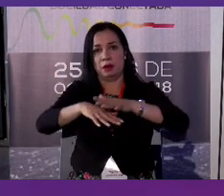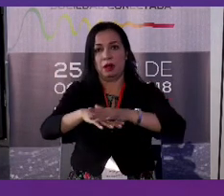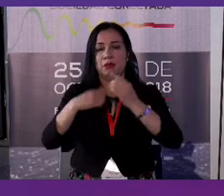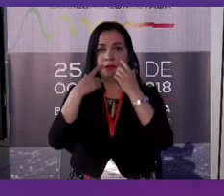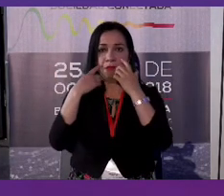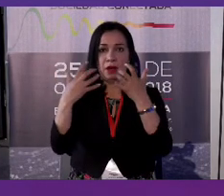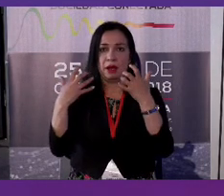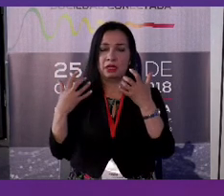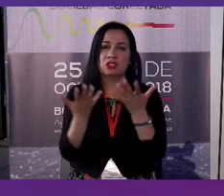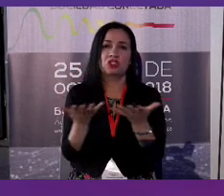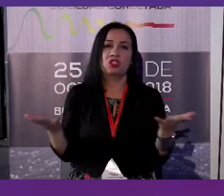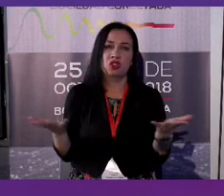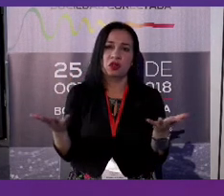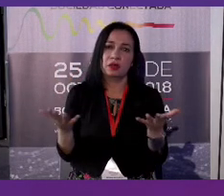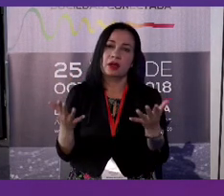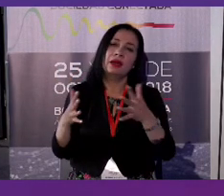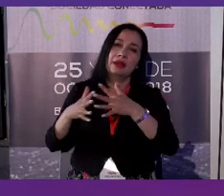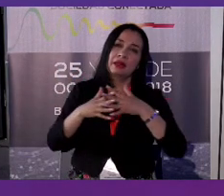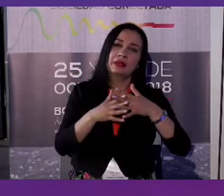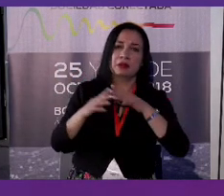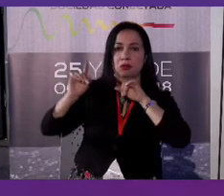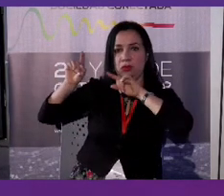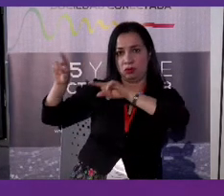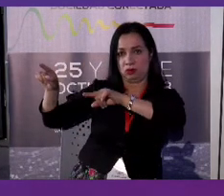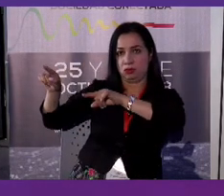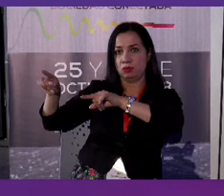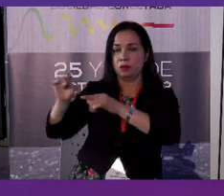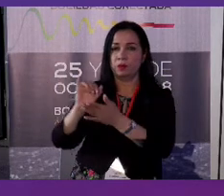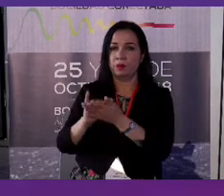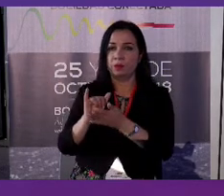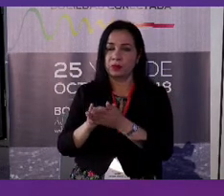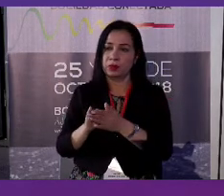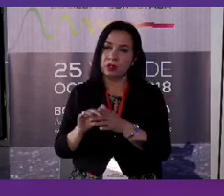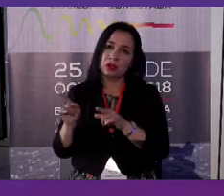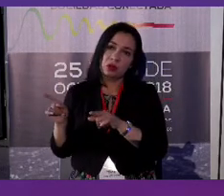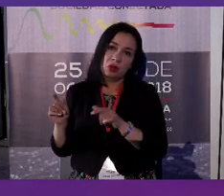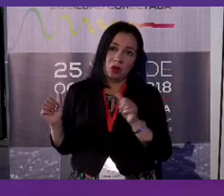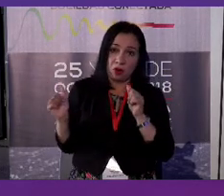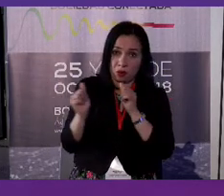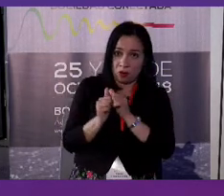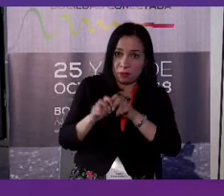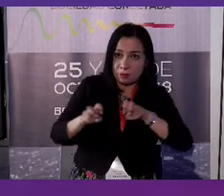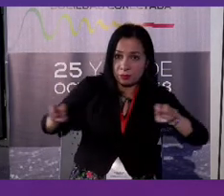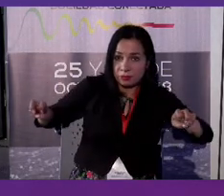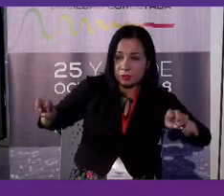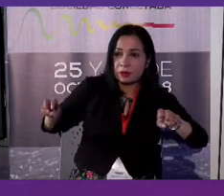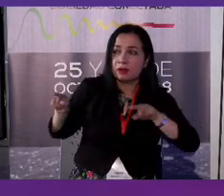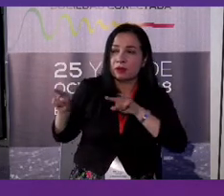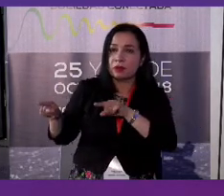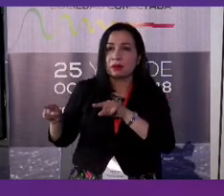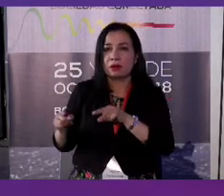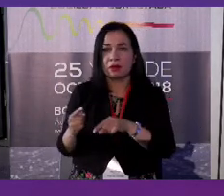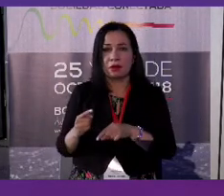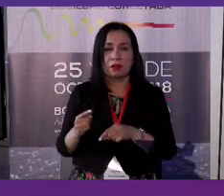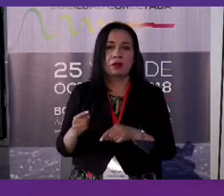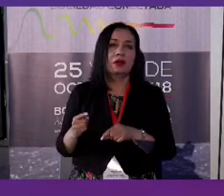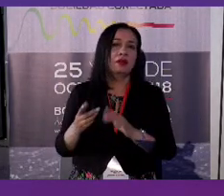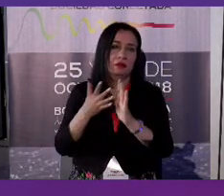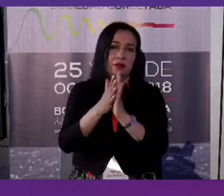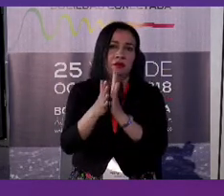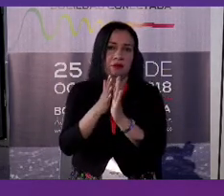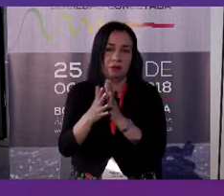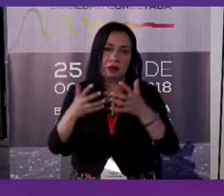Unidos. Y acá mi compañero de fórmula en el panel de AT&T, ayer la empresa de